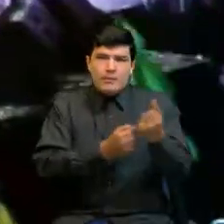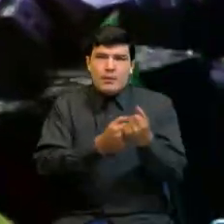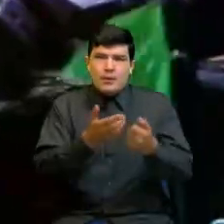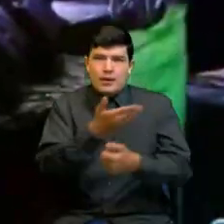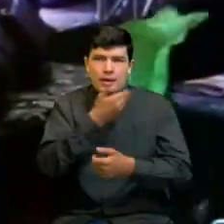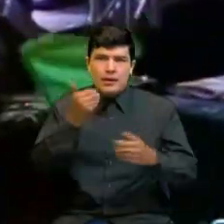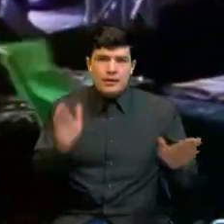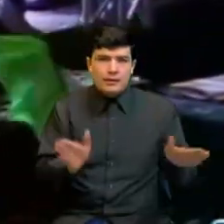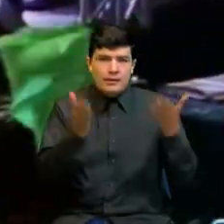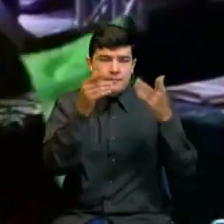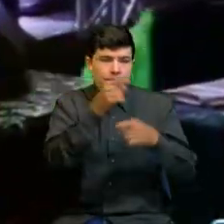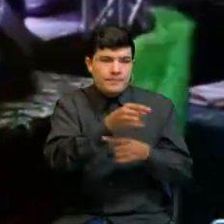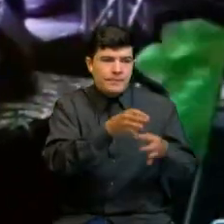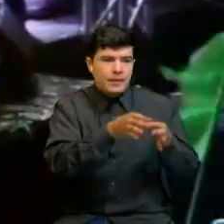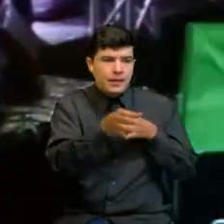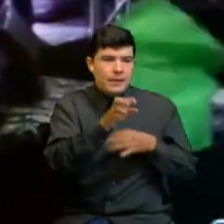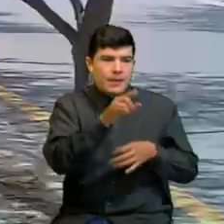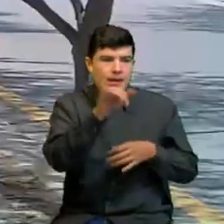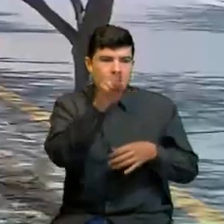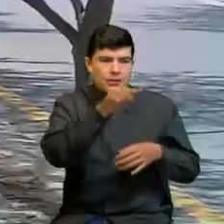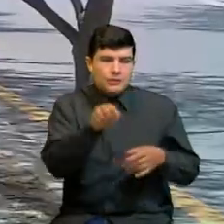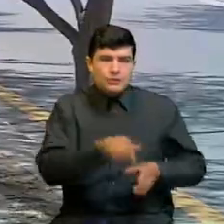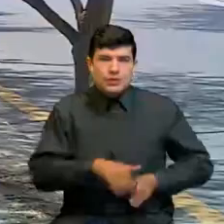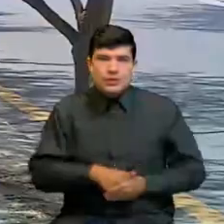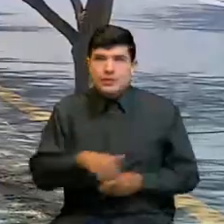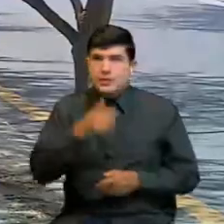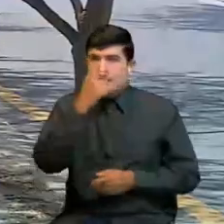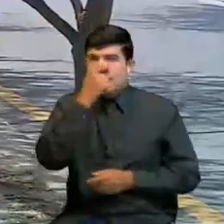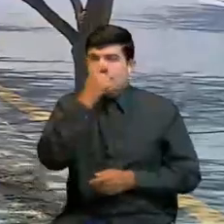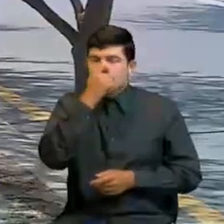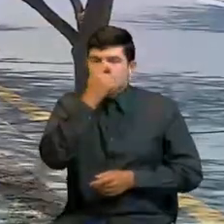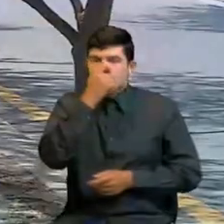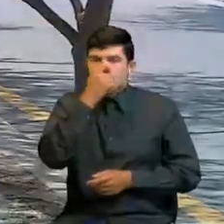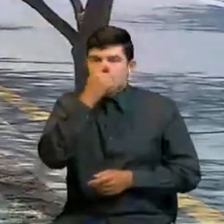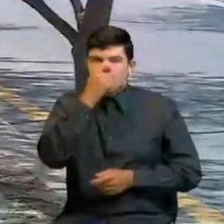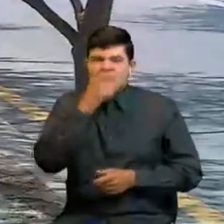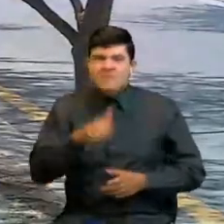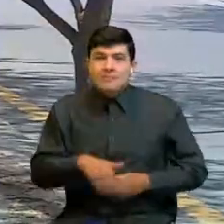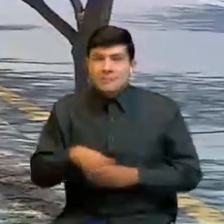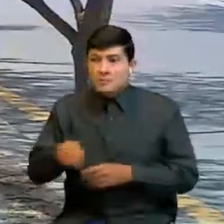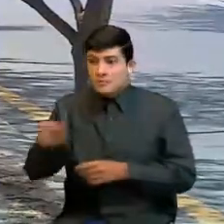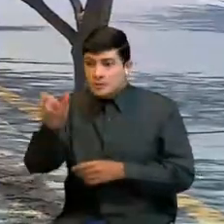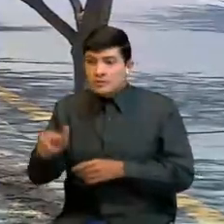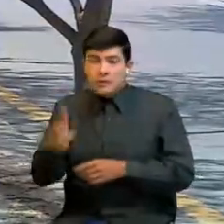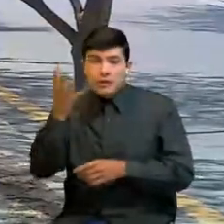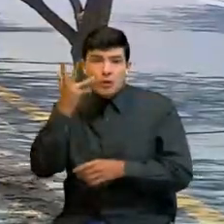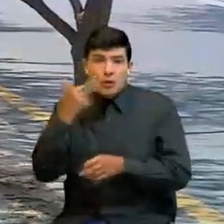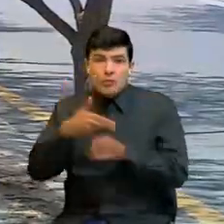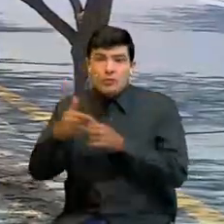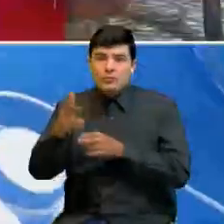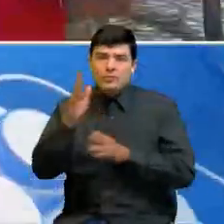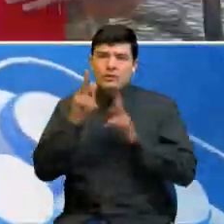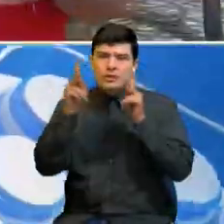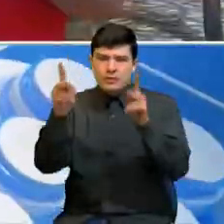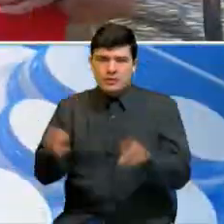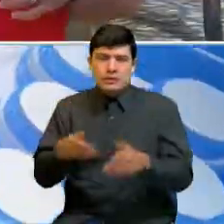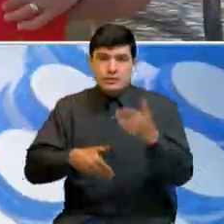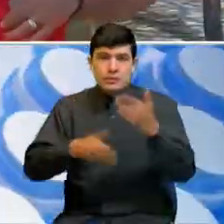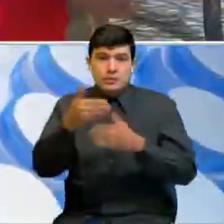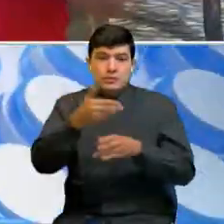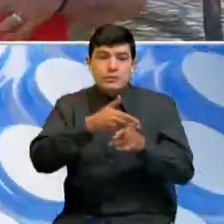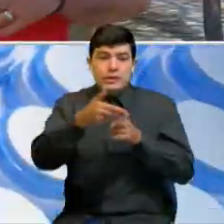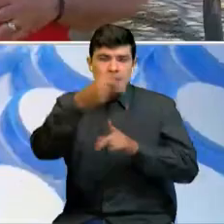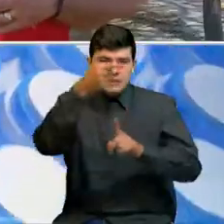mejoramiento del municipio de Los Patios. Bonilla se tomará unos días de descanso y en el mes de diciembre iniciará el